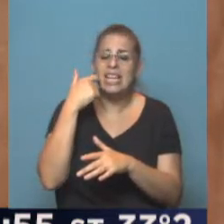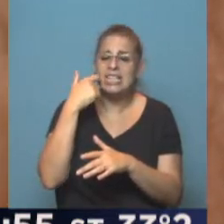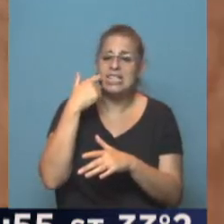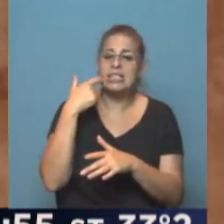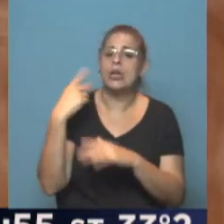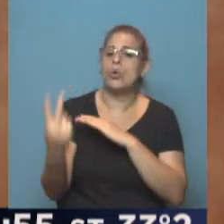protectores